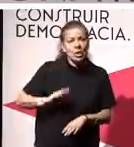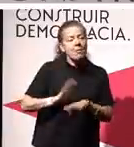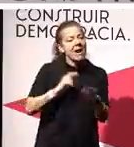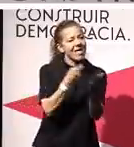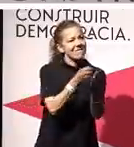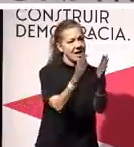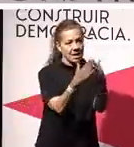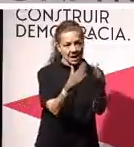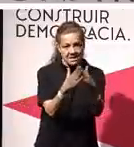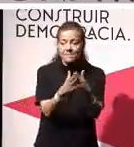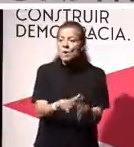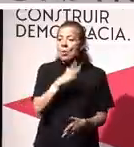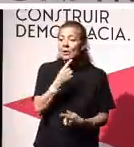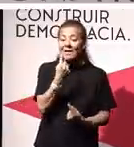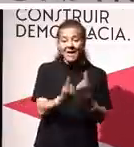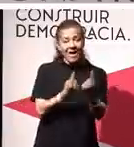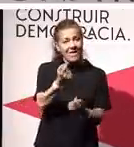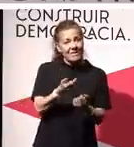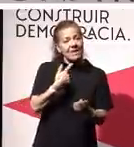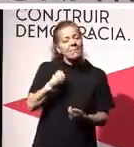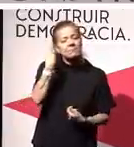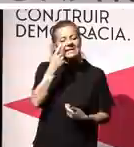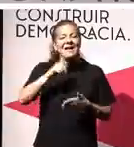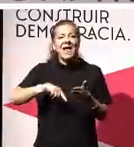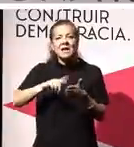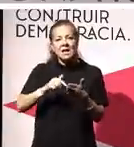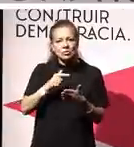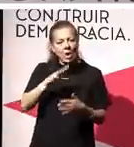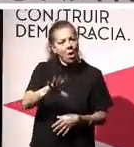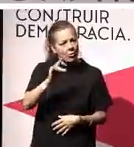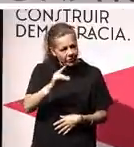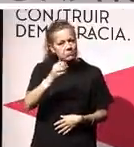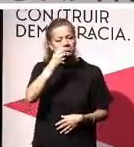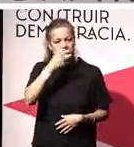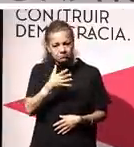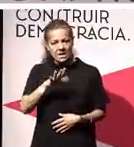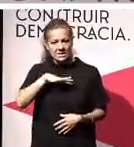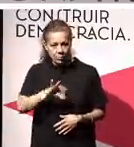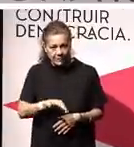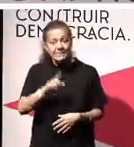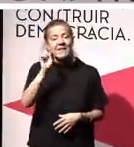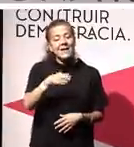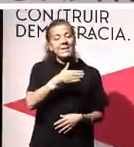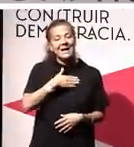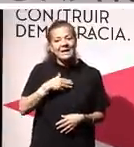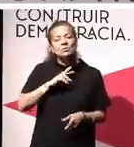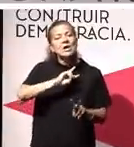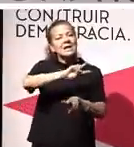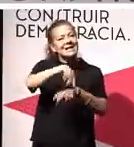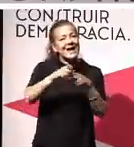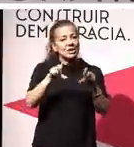su vivienda, ya que cada vez más gente vea el alquiler como una opción que sea segura y factible. También queremos